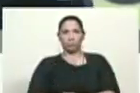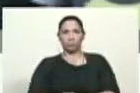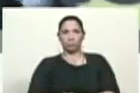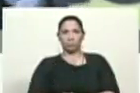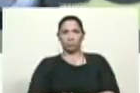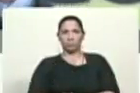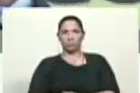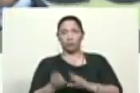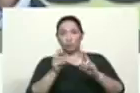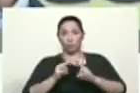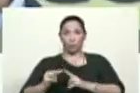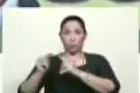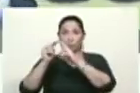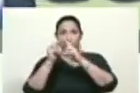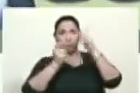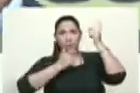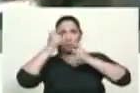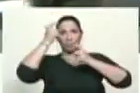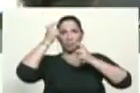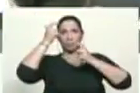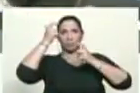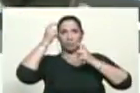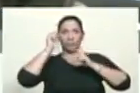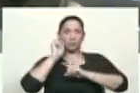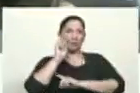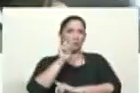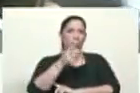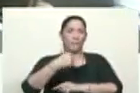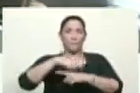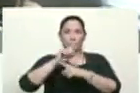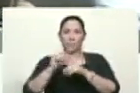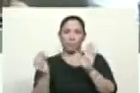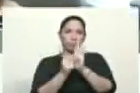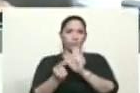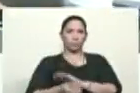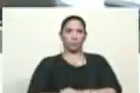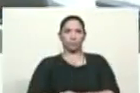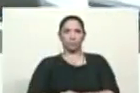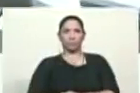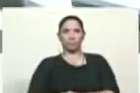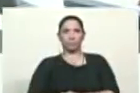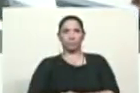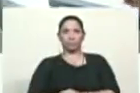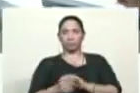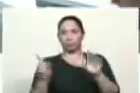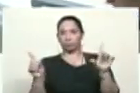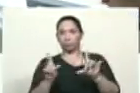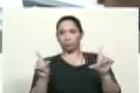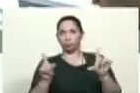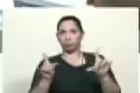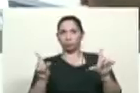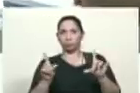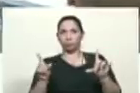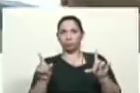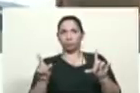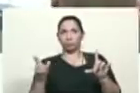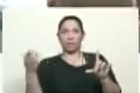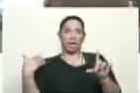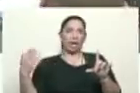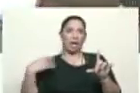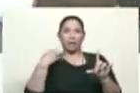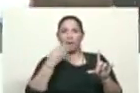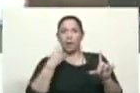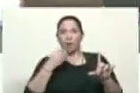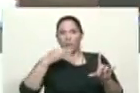conoció al comandante Chávez. Se vio por primera vez por los medios de comunicación a aquel joven